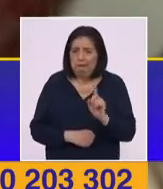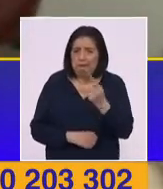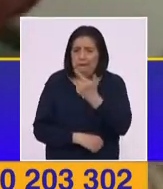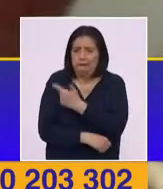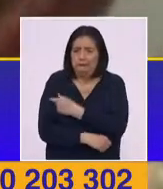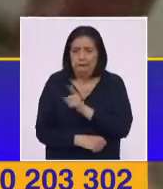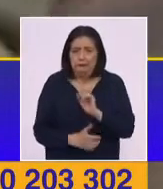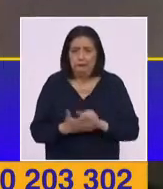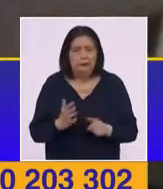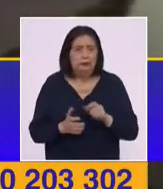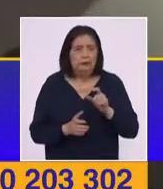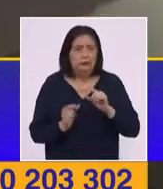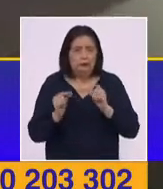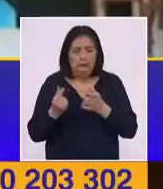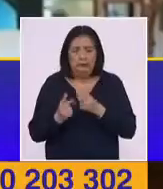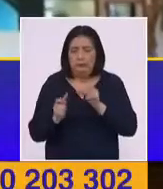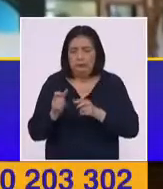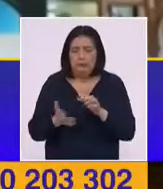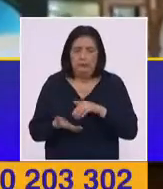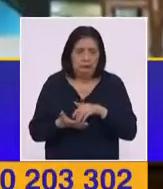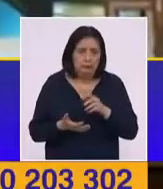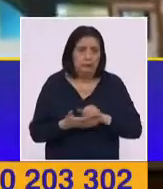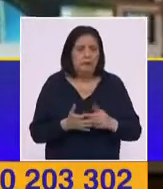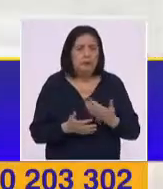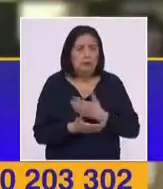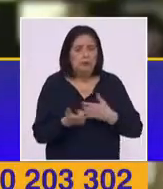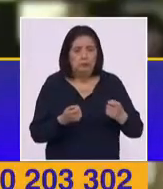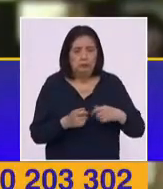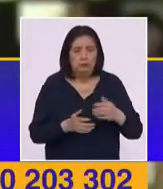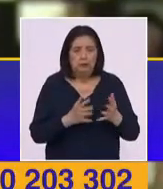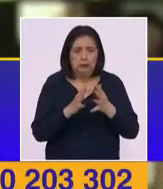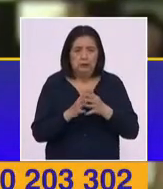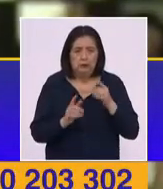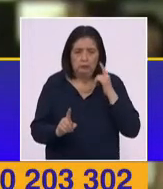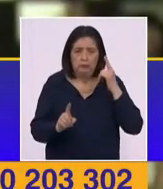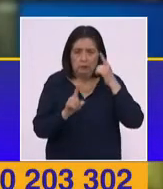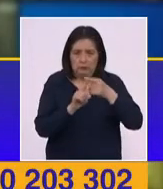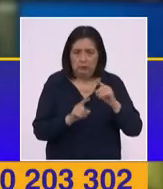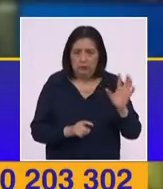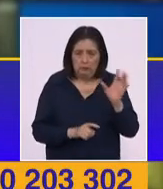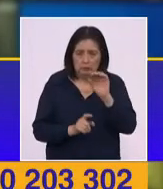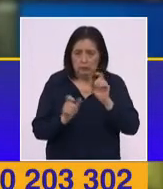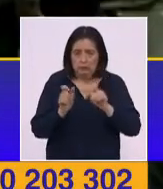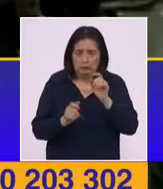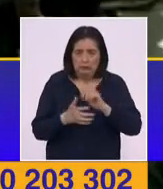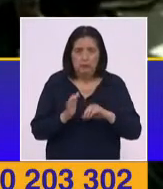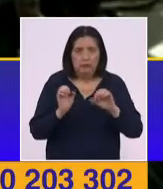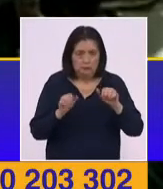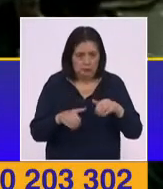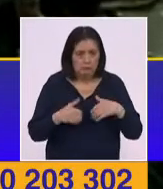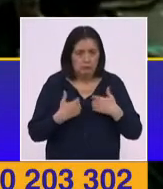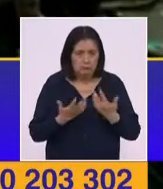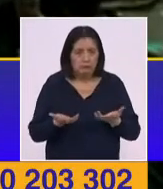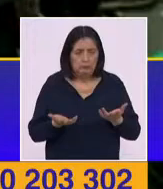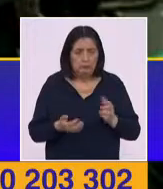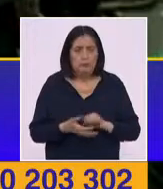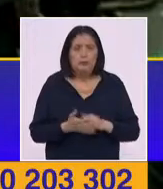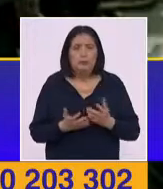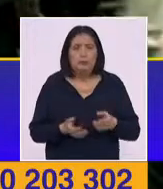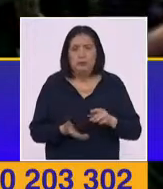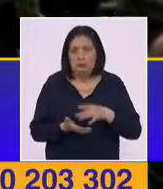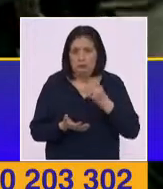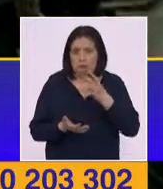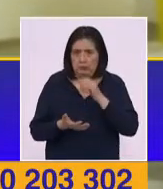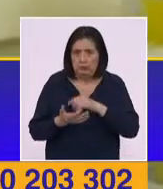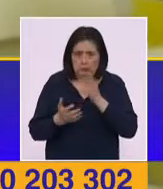su población más vulnerable, el gobierno de Estados Unidos tiene como objetivo que todas las personas accedan al inoculante anti-COVID